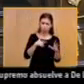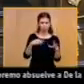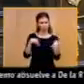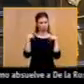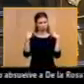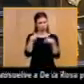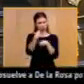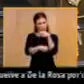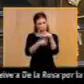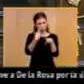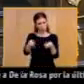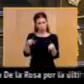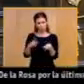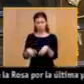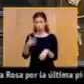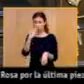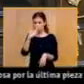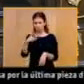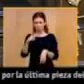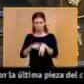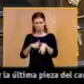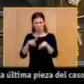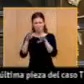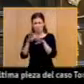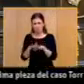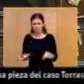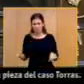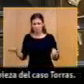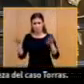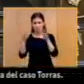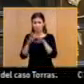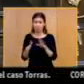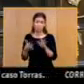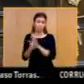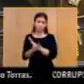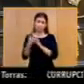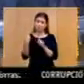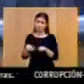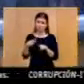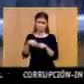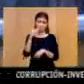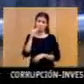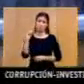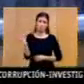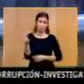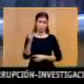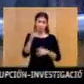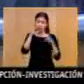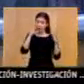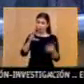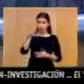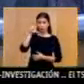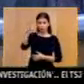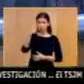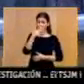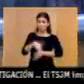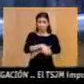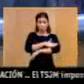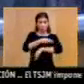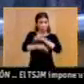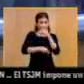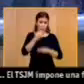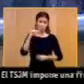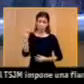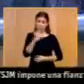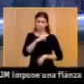ellas y pasa lento cuando las cosas no funcionan. En este momento el país no está bien gobernado y el